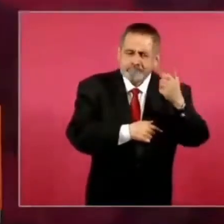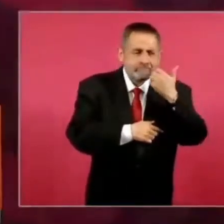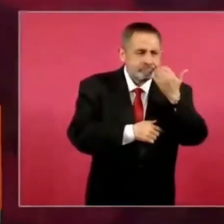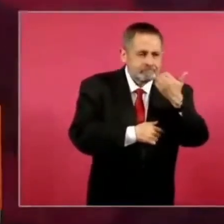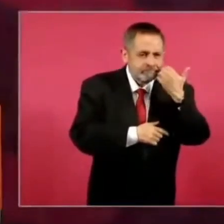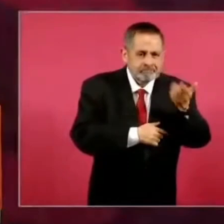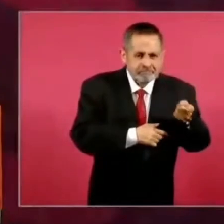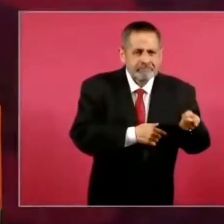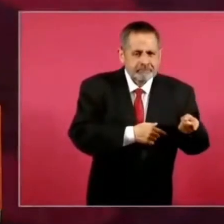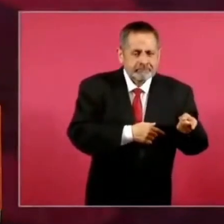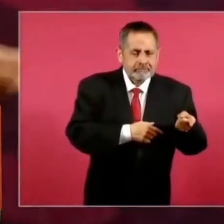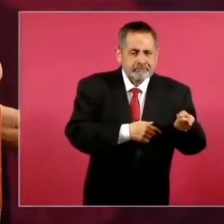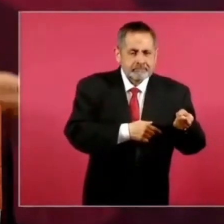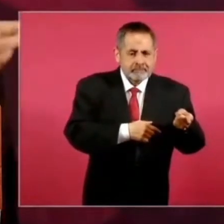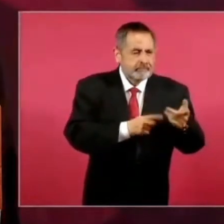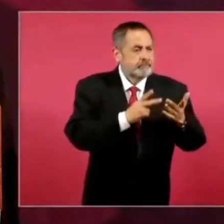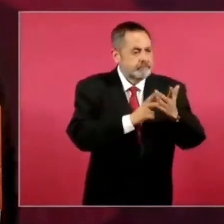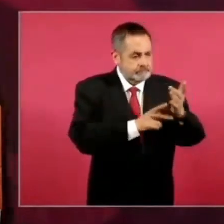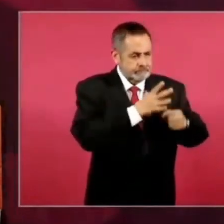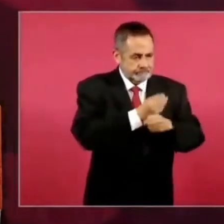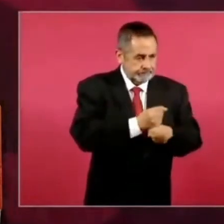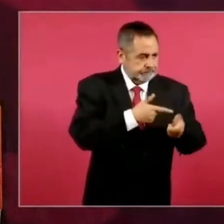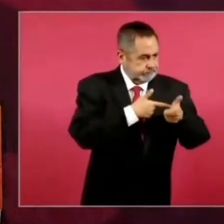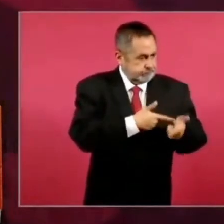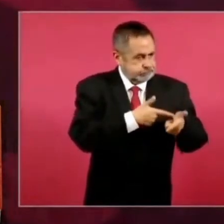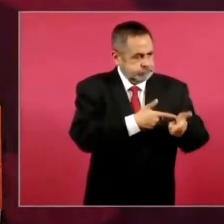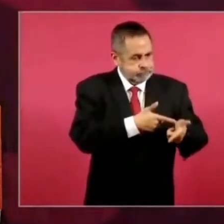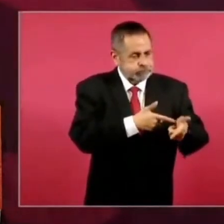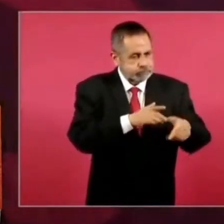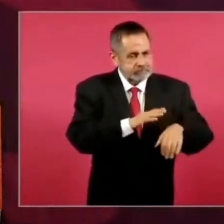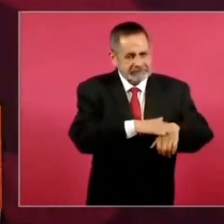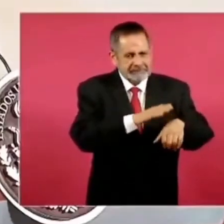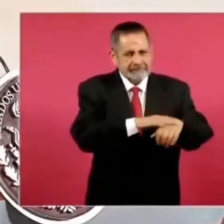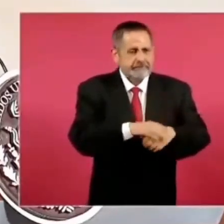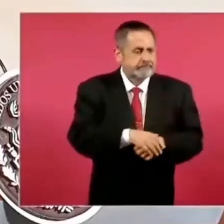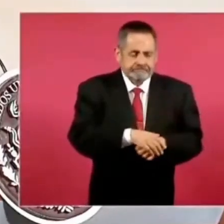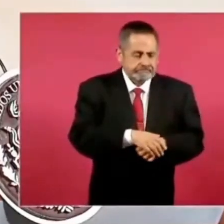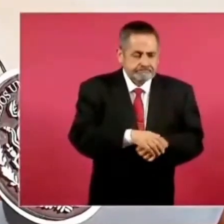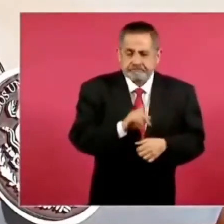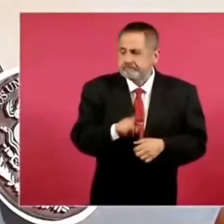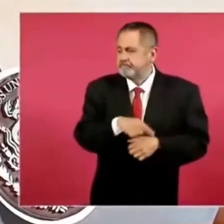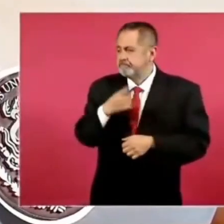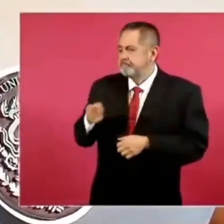de la reelección, y los que estaban a favor